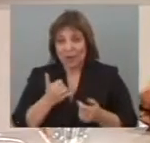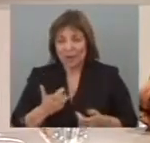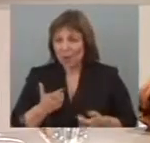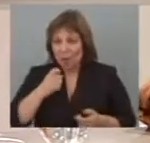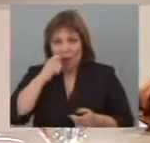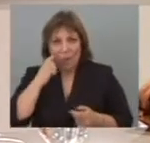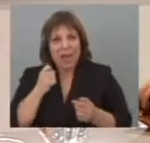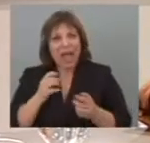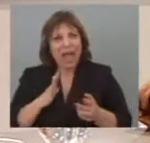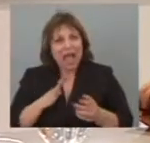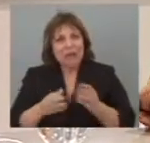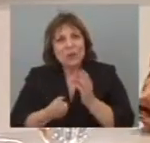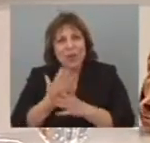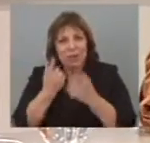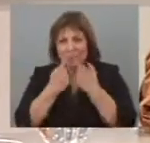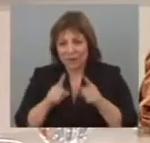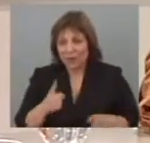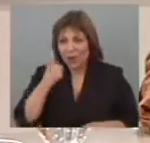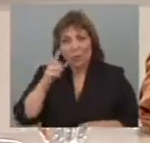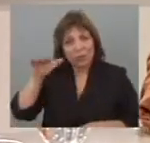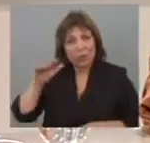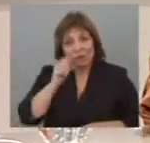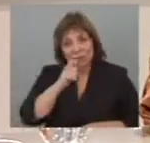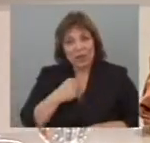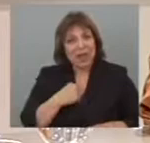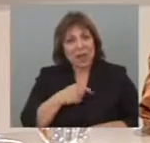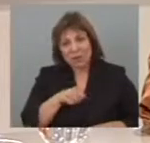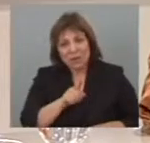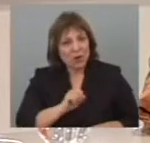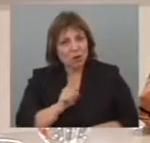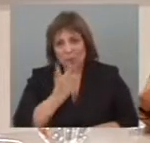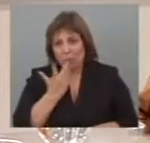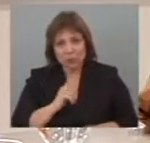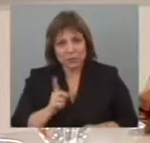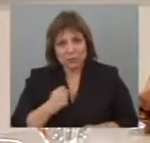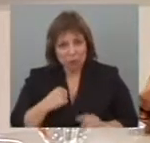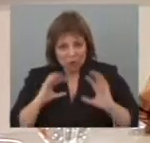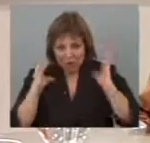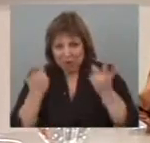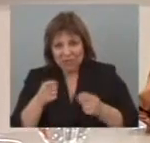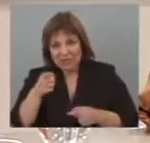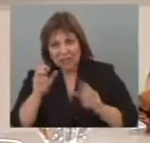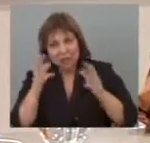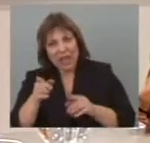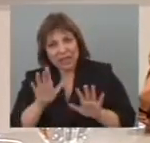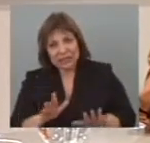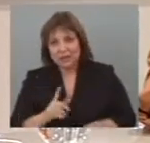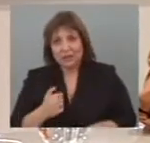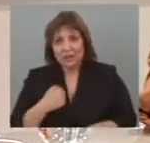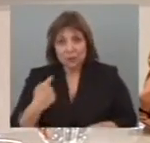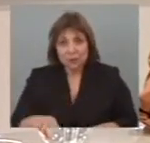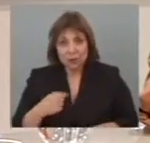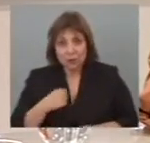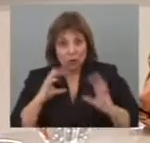masculinidad diferente. Un chico una vez me dijo, a mí estas cosas no me gustan, yo no soy violento y no me gusta, pero si no lo hago se ríen